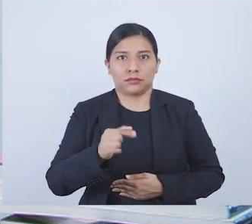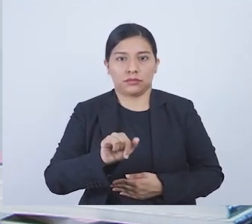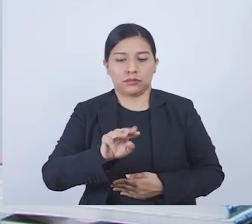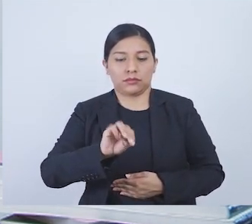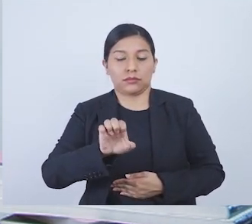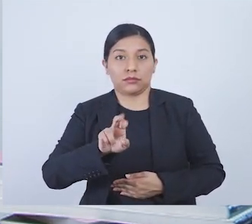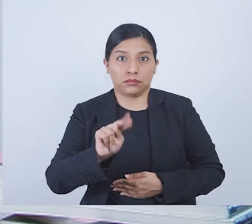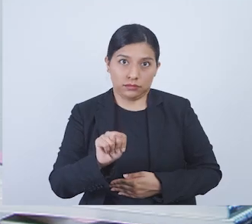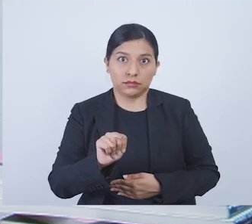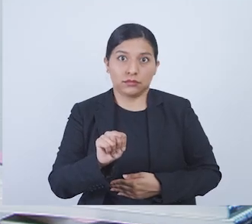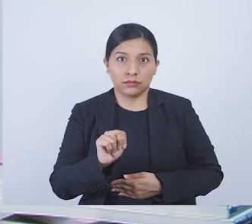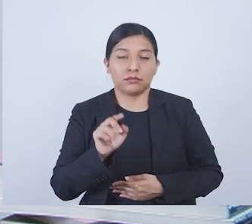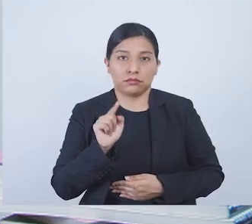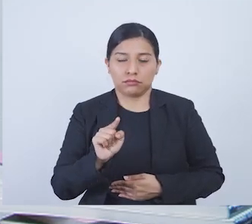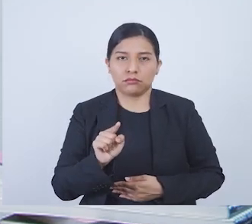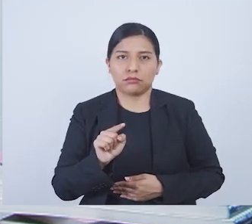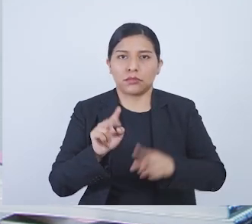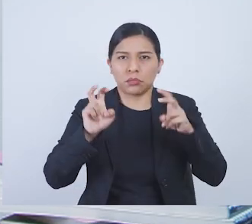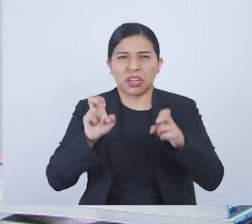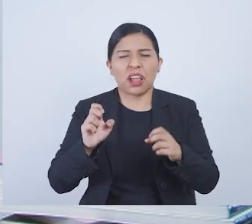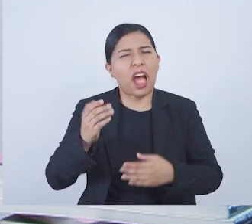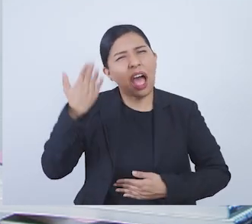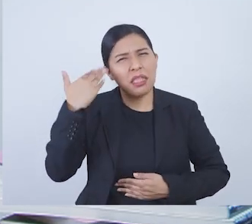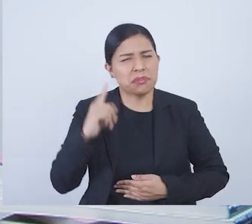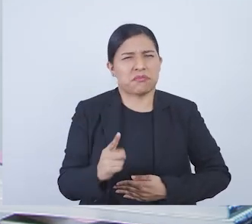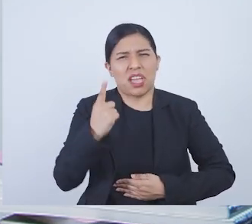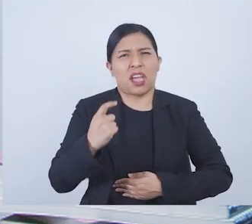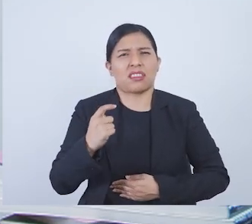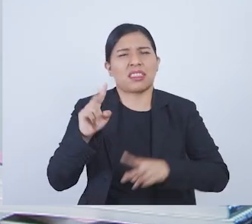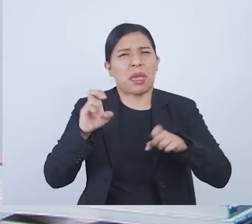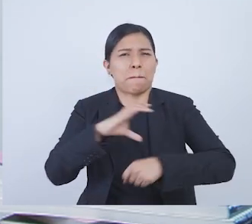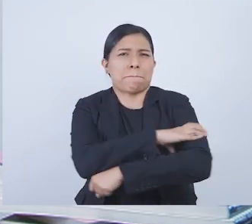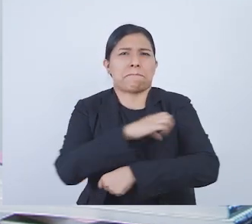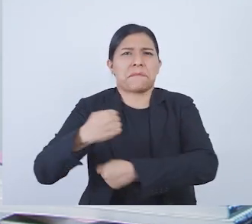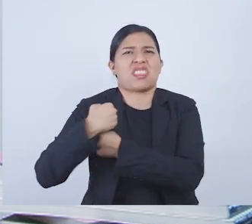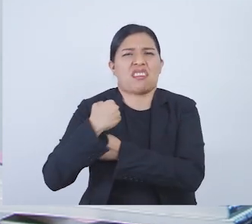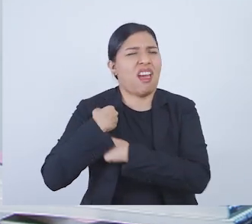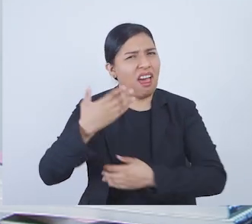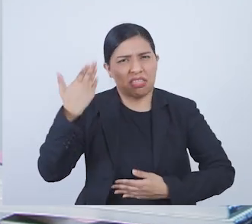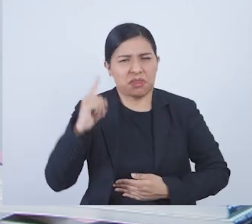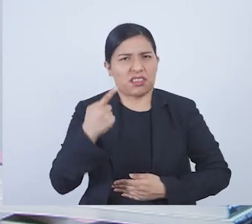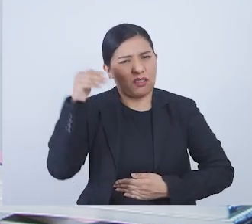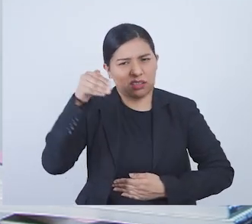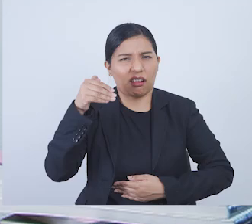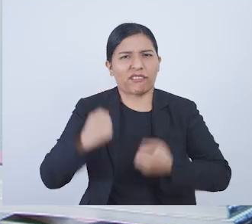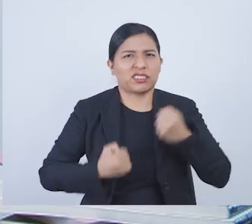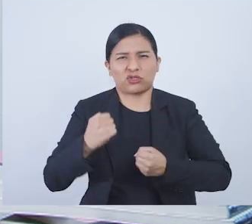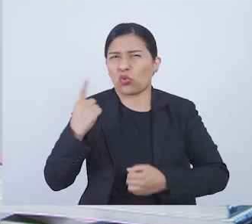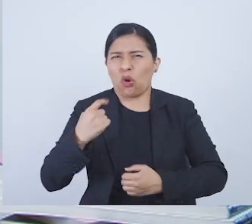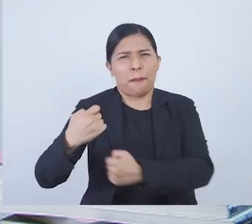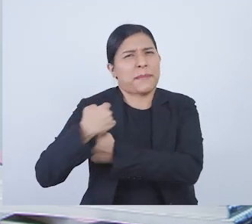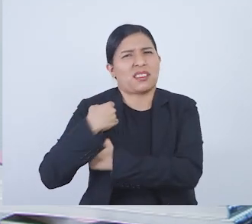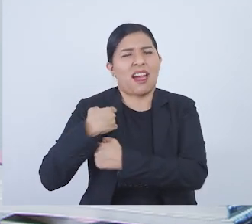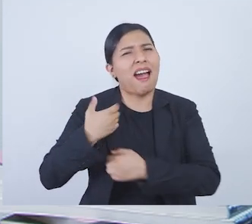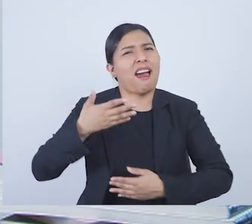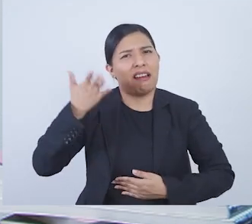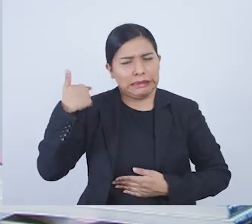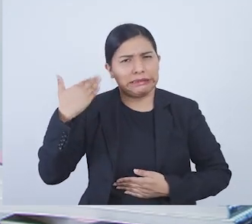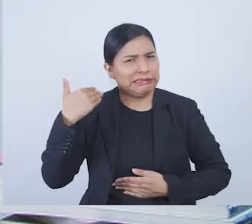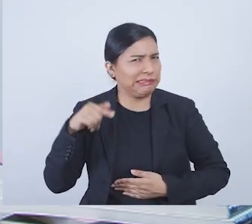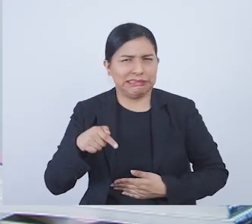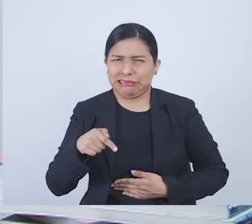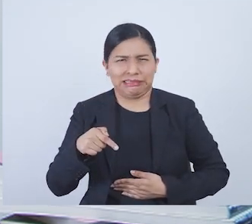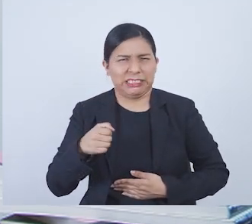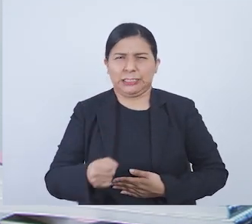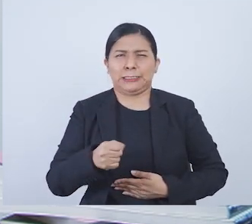punto de vista más desde la parte militar, más desde la parte del rendimiento físico, y a partir de ahí evoluciona a